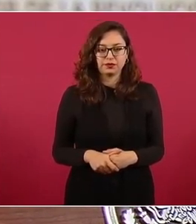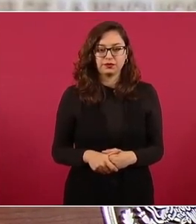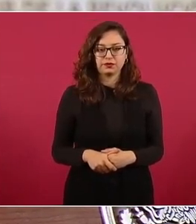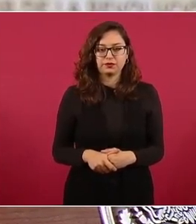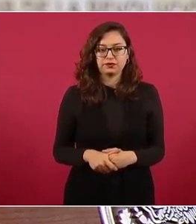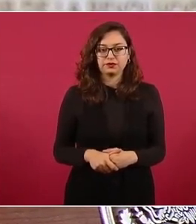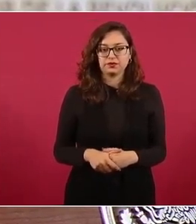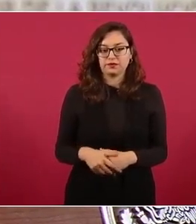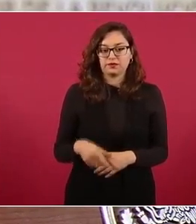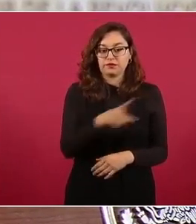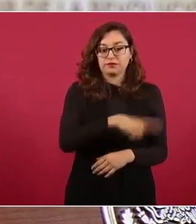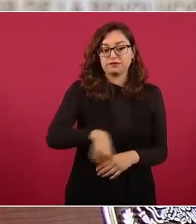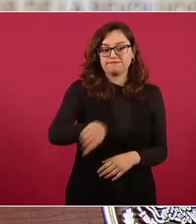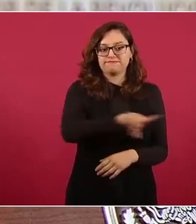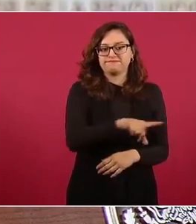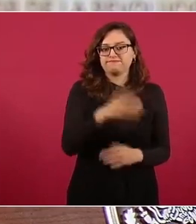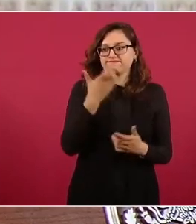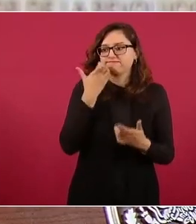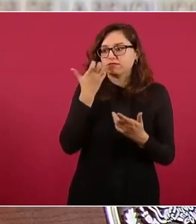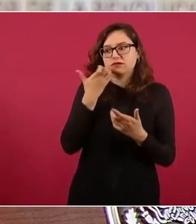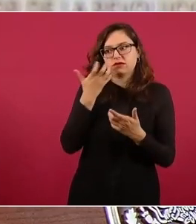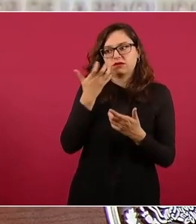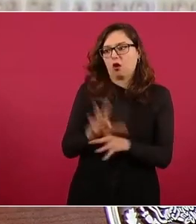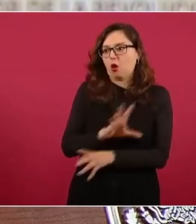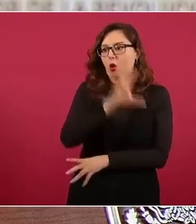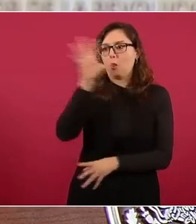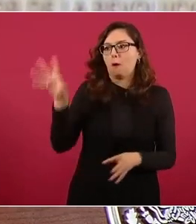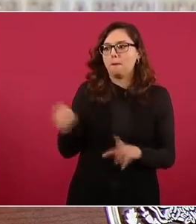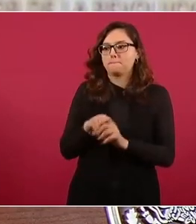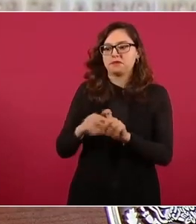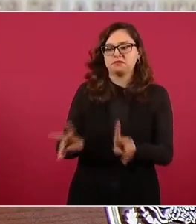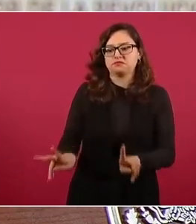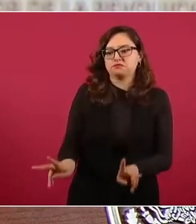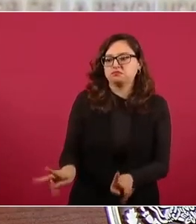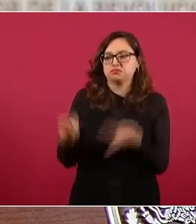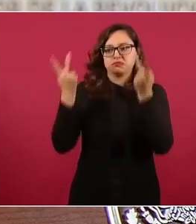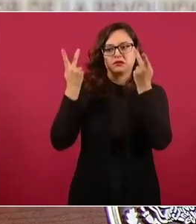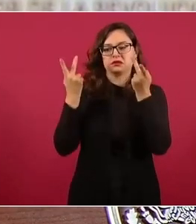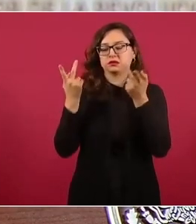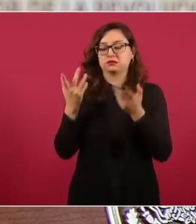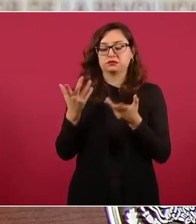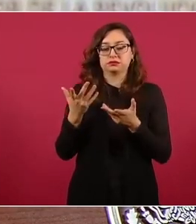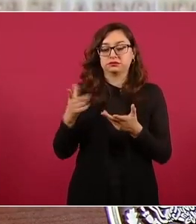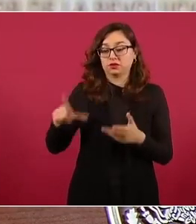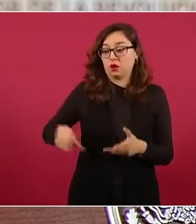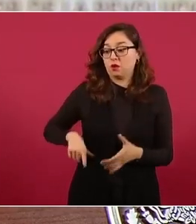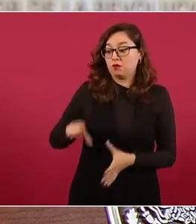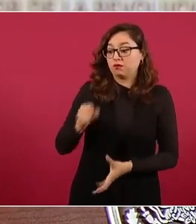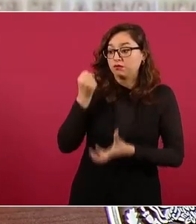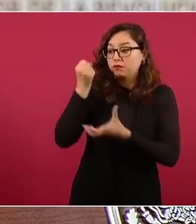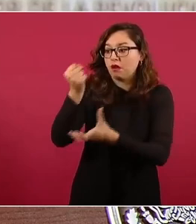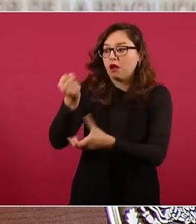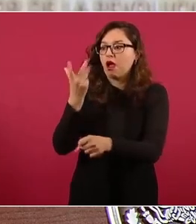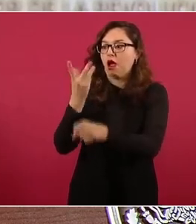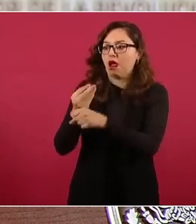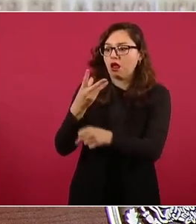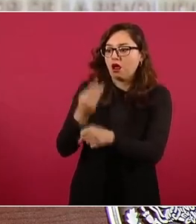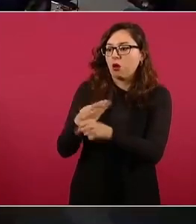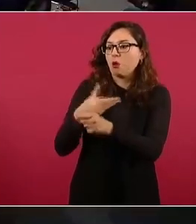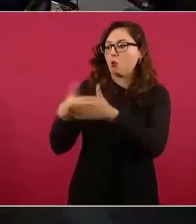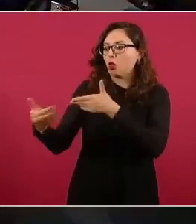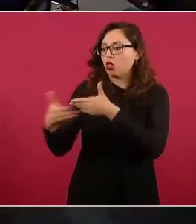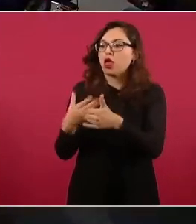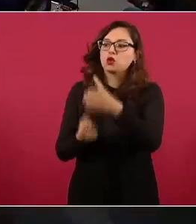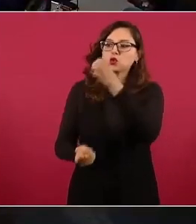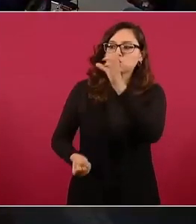se acabara por completo. No había inversiones para rehabilitar plantas durante